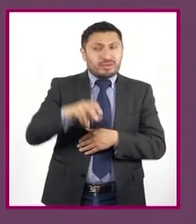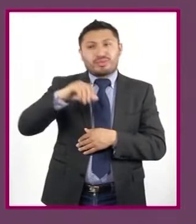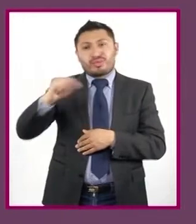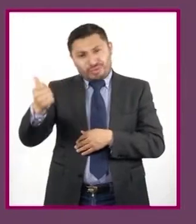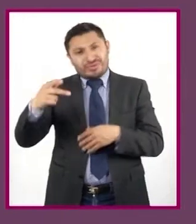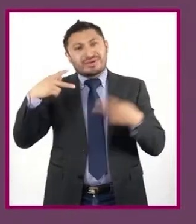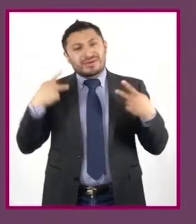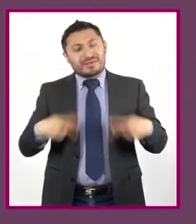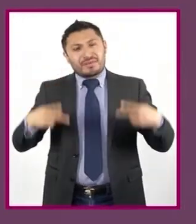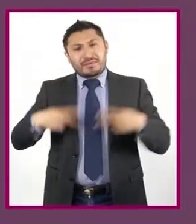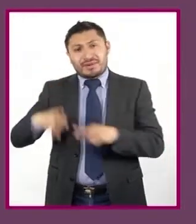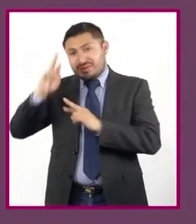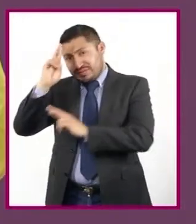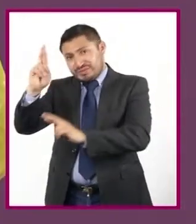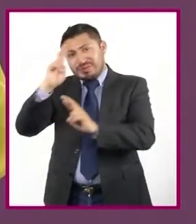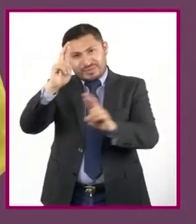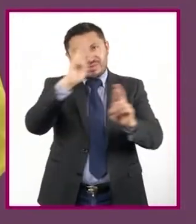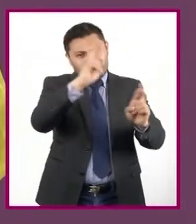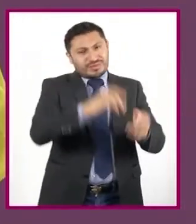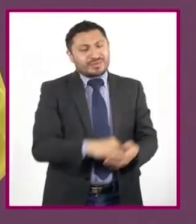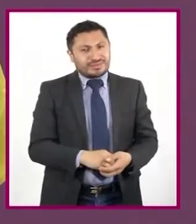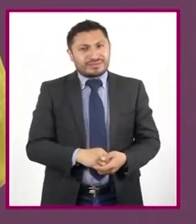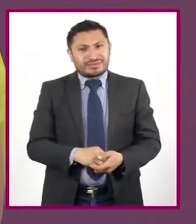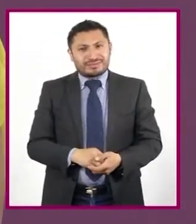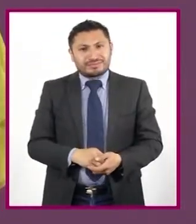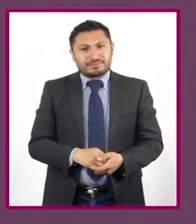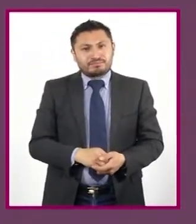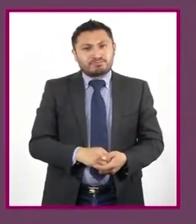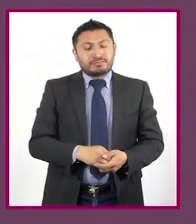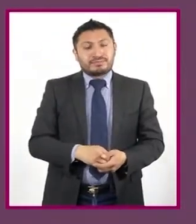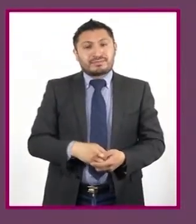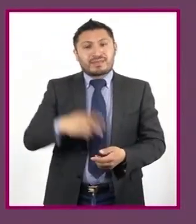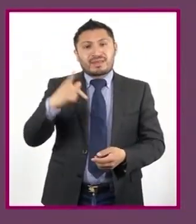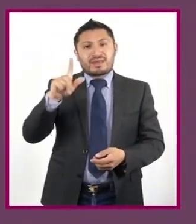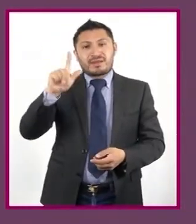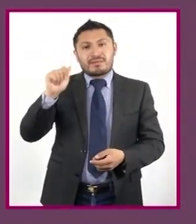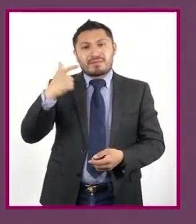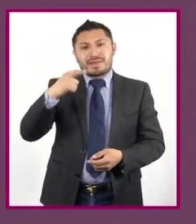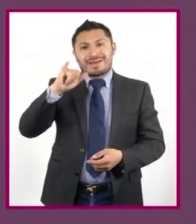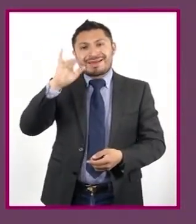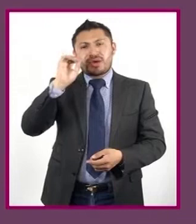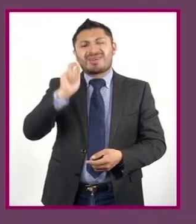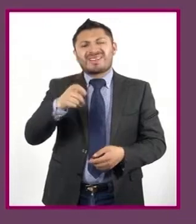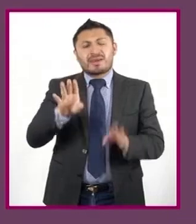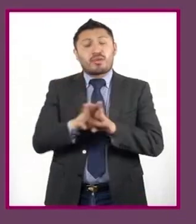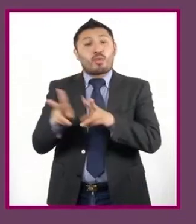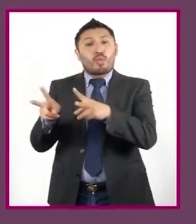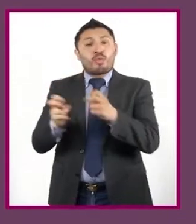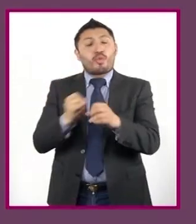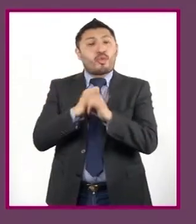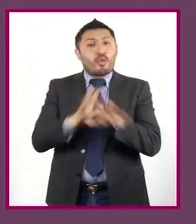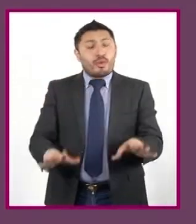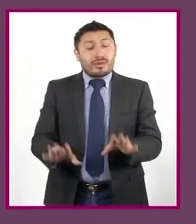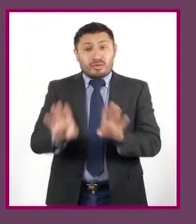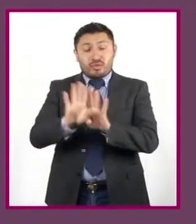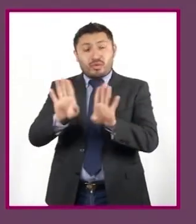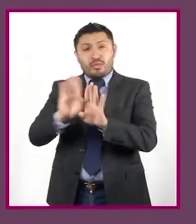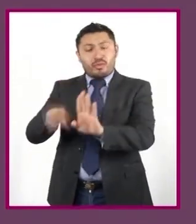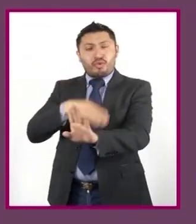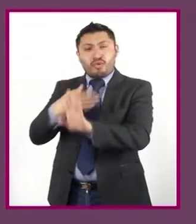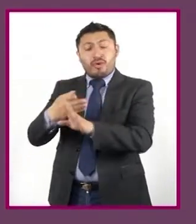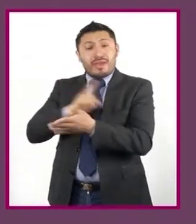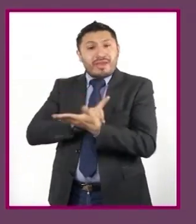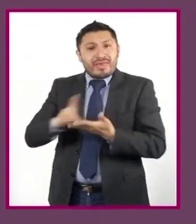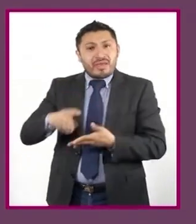otra persona o grupo de personas. El plagio de información va en contra de los derechos de autor.